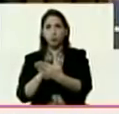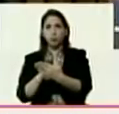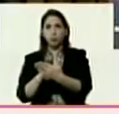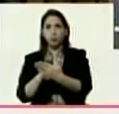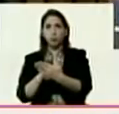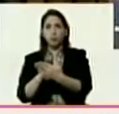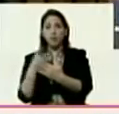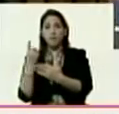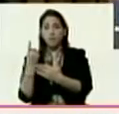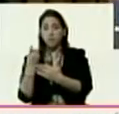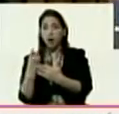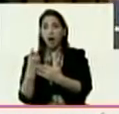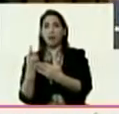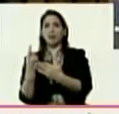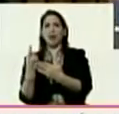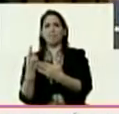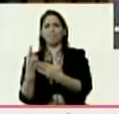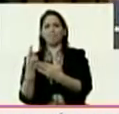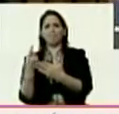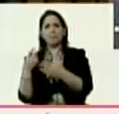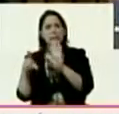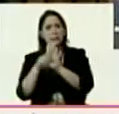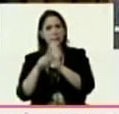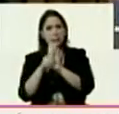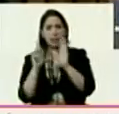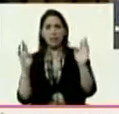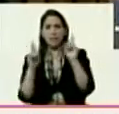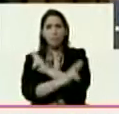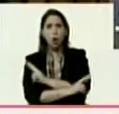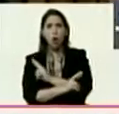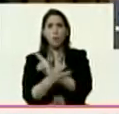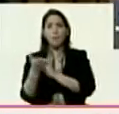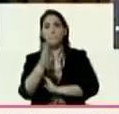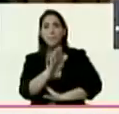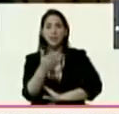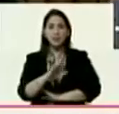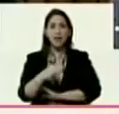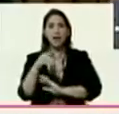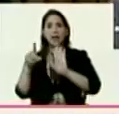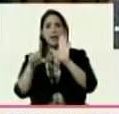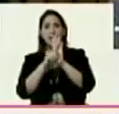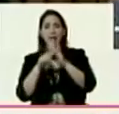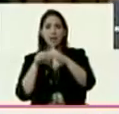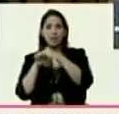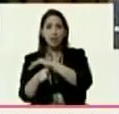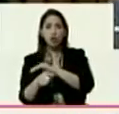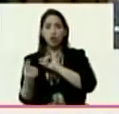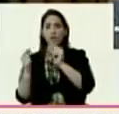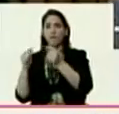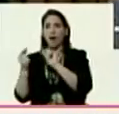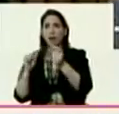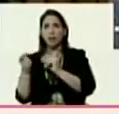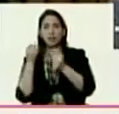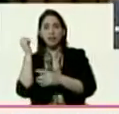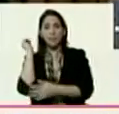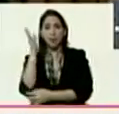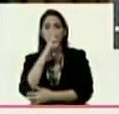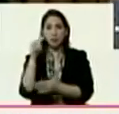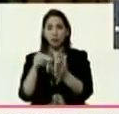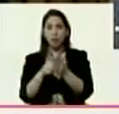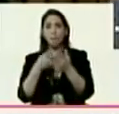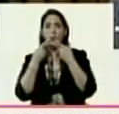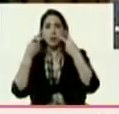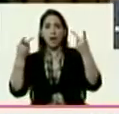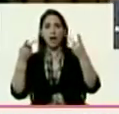de efectos jurídicos de la reforma parcial del Reglamento Interior y de Debates de la Asamblea Nacional publicado en la Gaceta Oficial